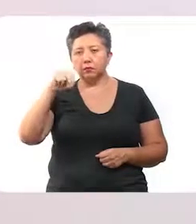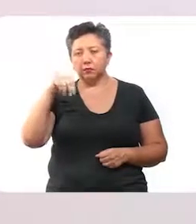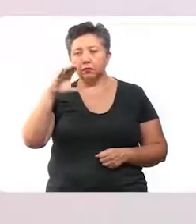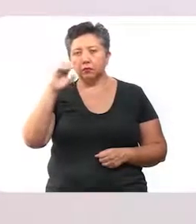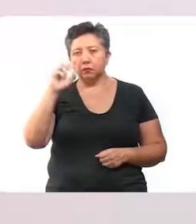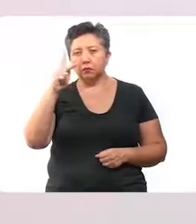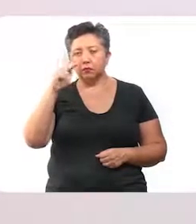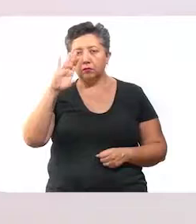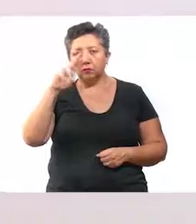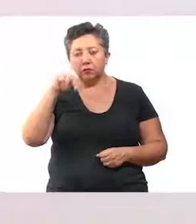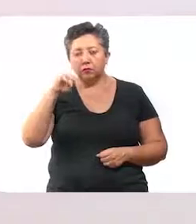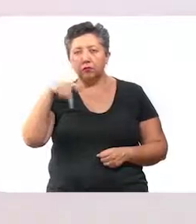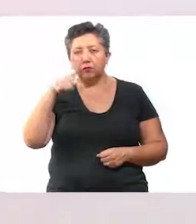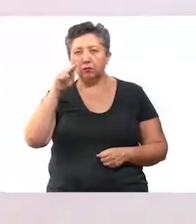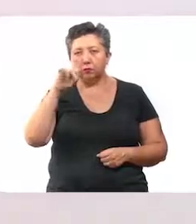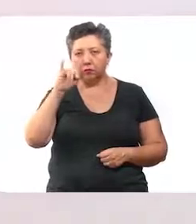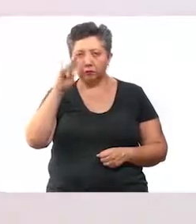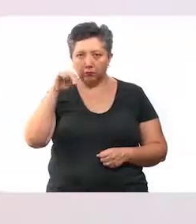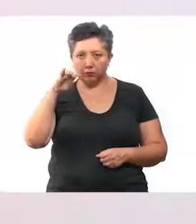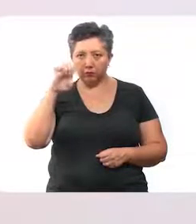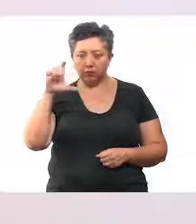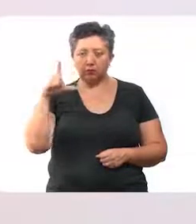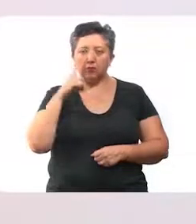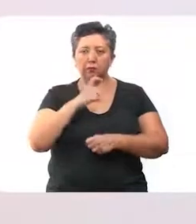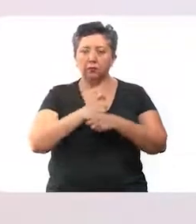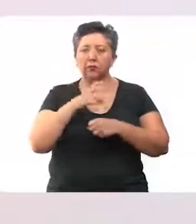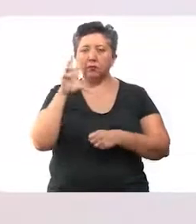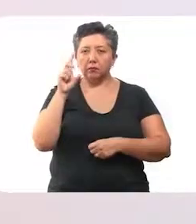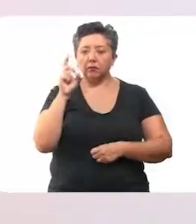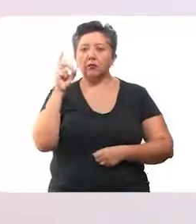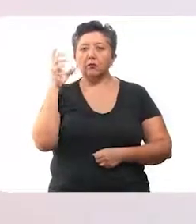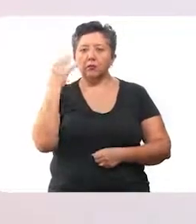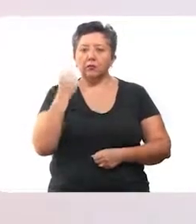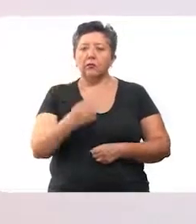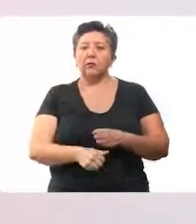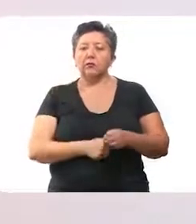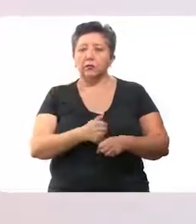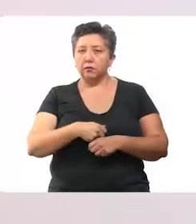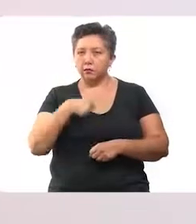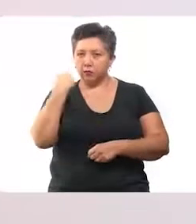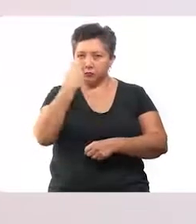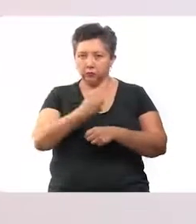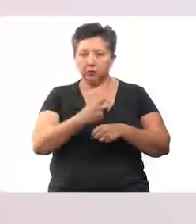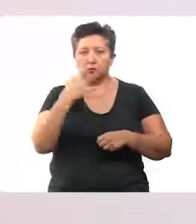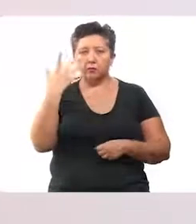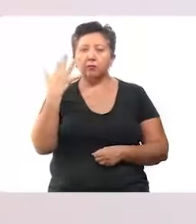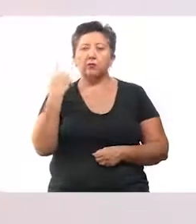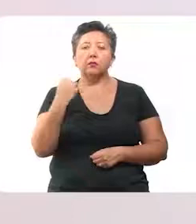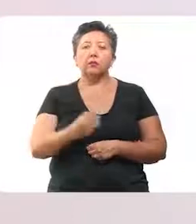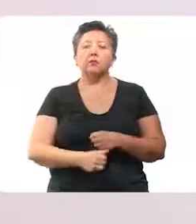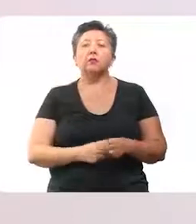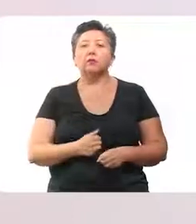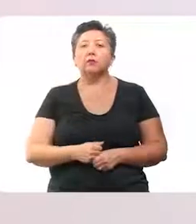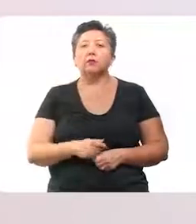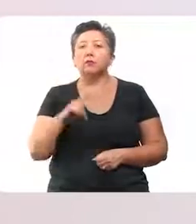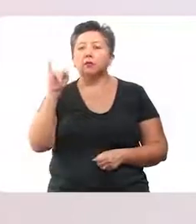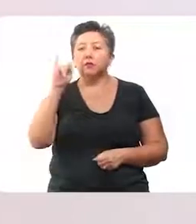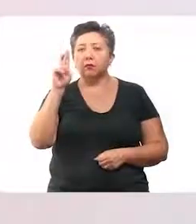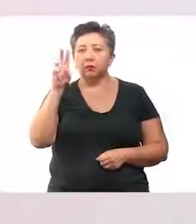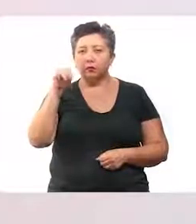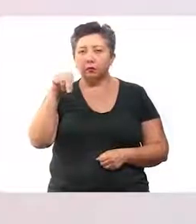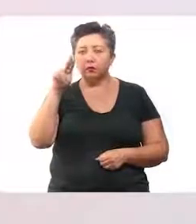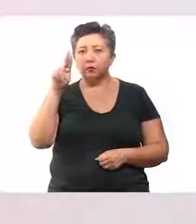Opichen y Quinchil. También la primera dosis de 30 a 39 y segunda dosis de 50 a 59 en